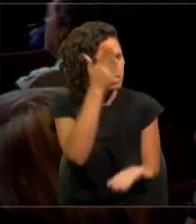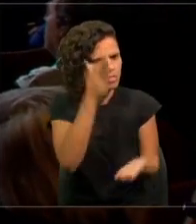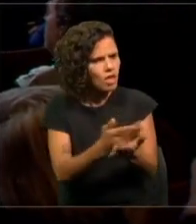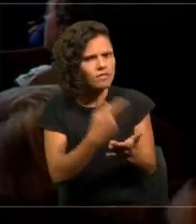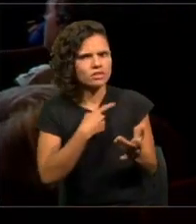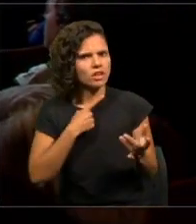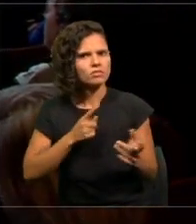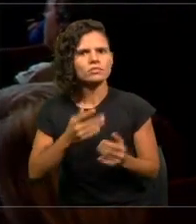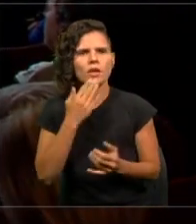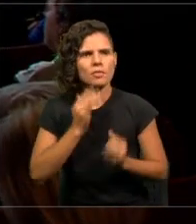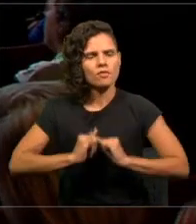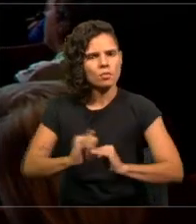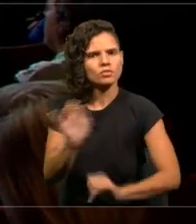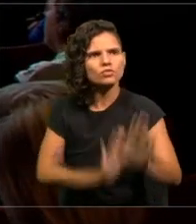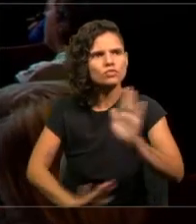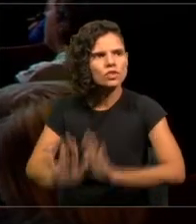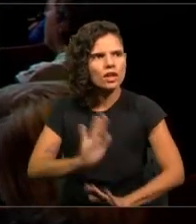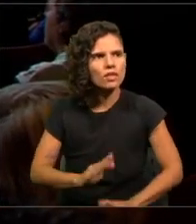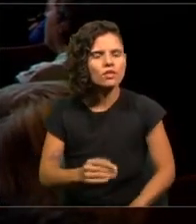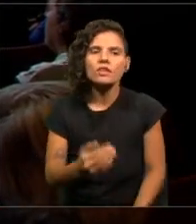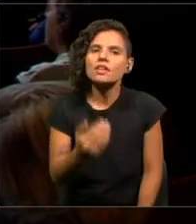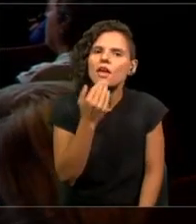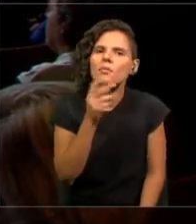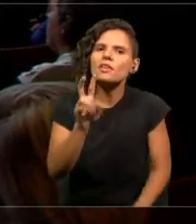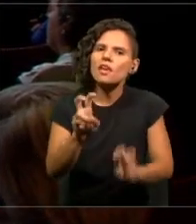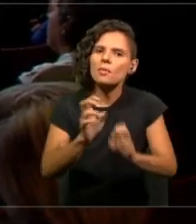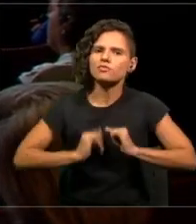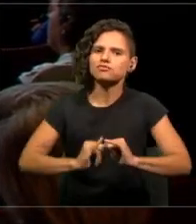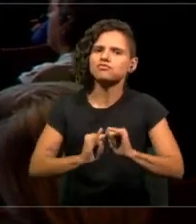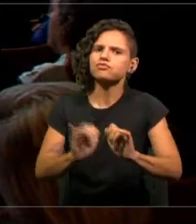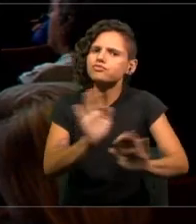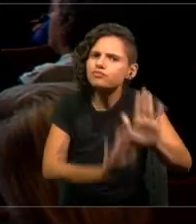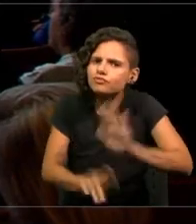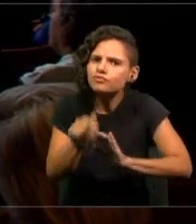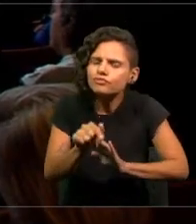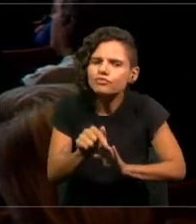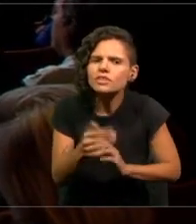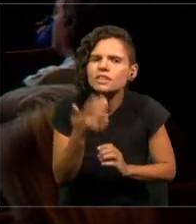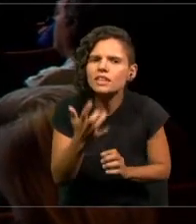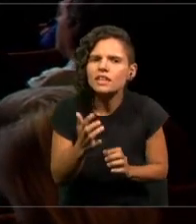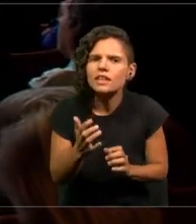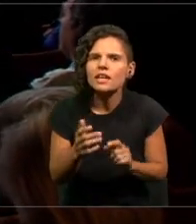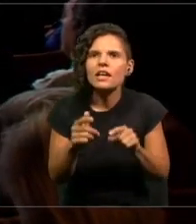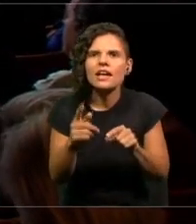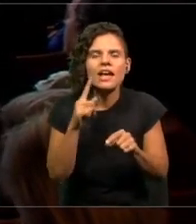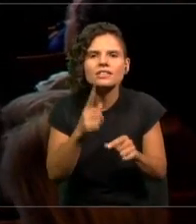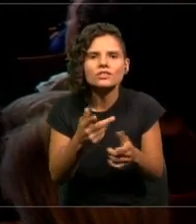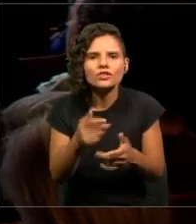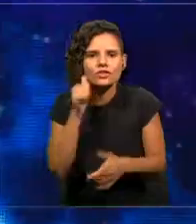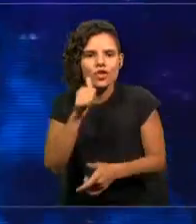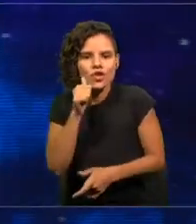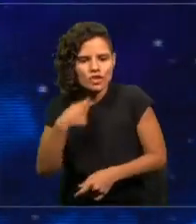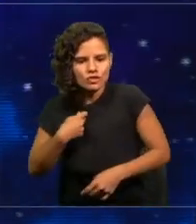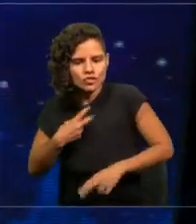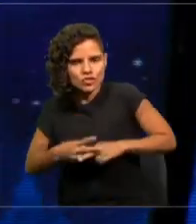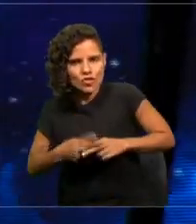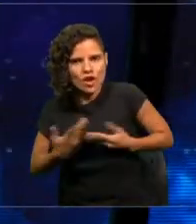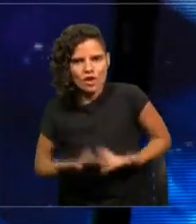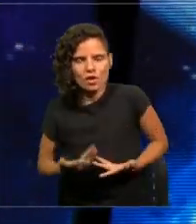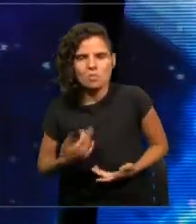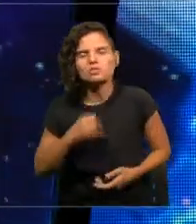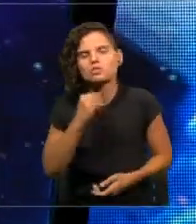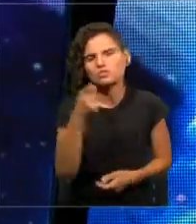pero también ojo el tema de la protección de datos va también en una práctica porque puede sonar muy